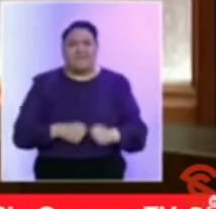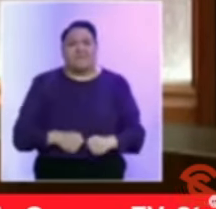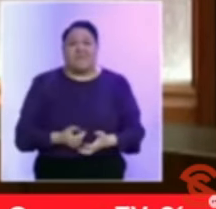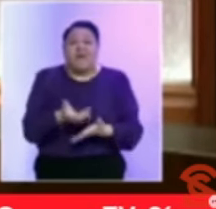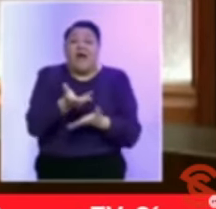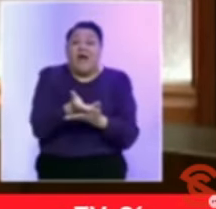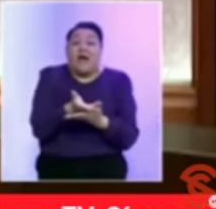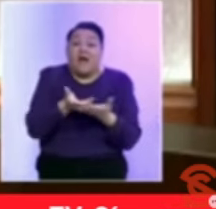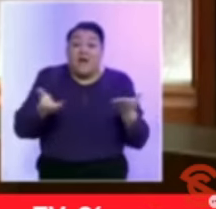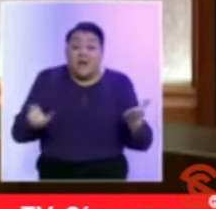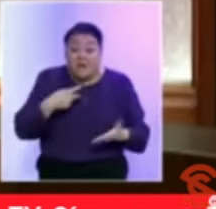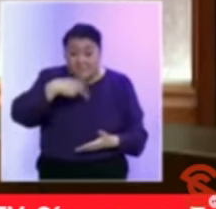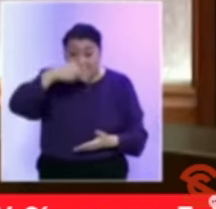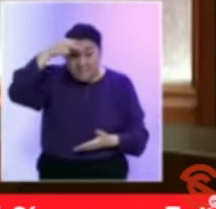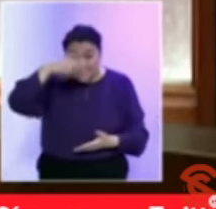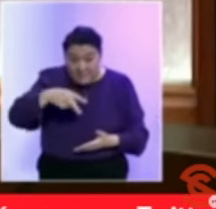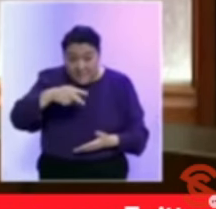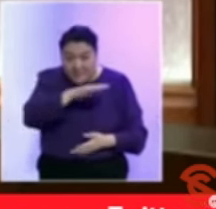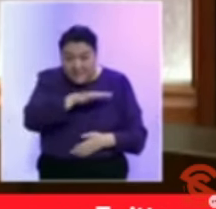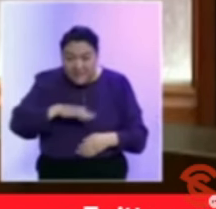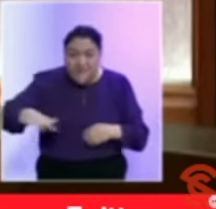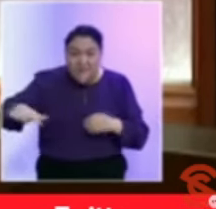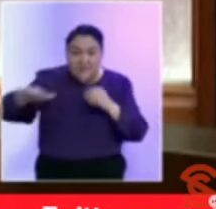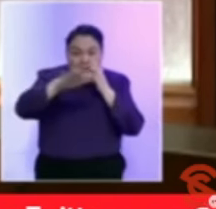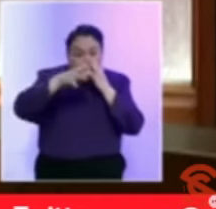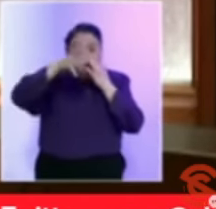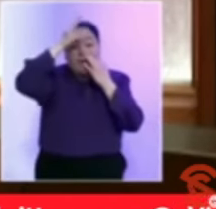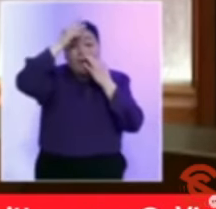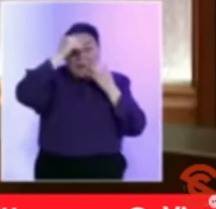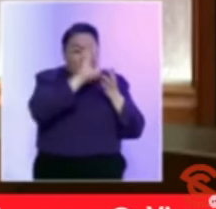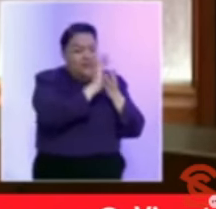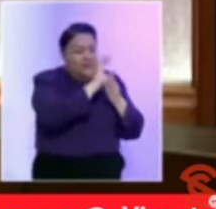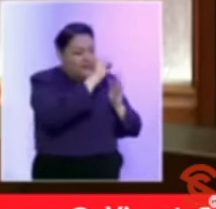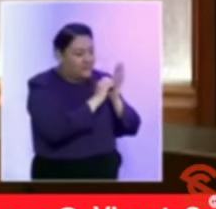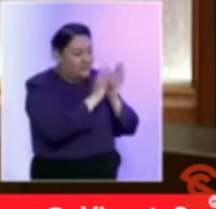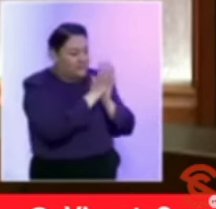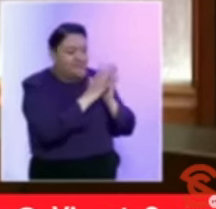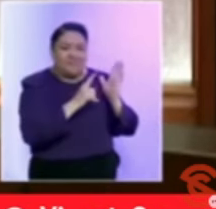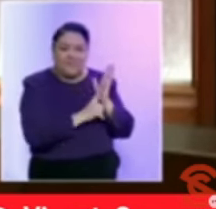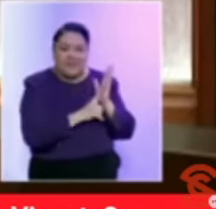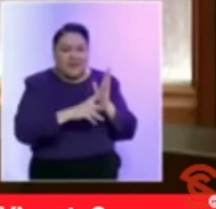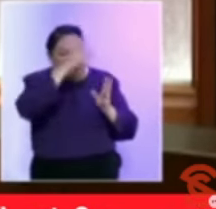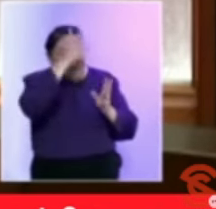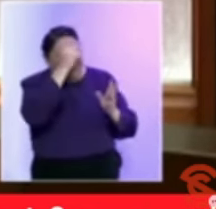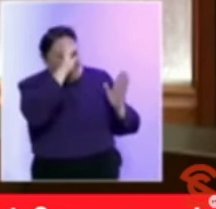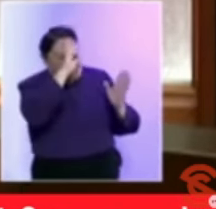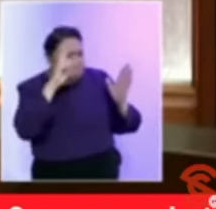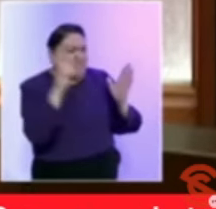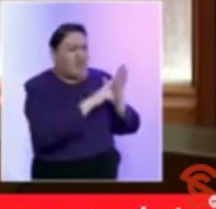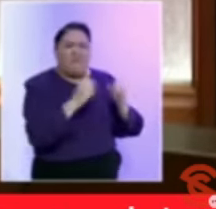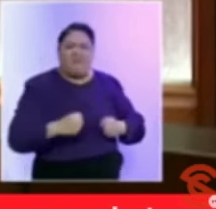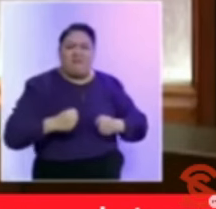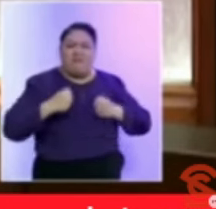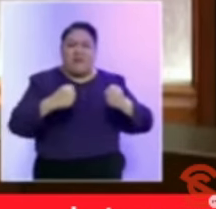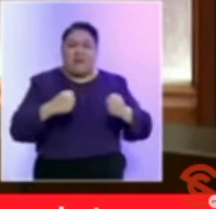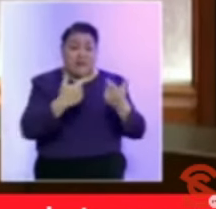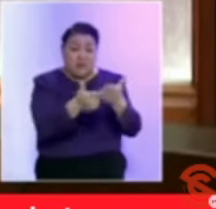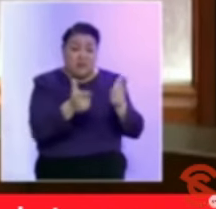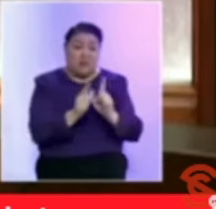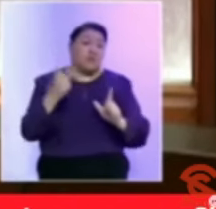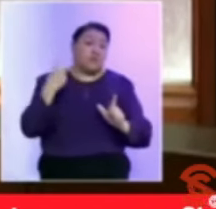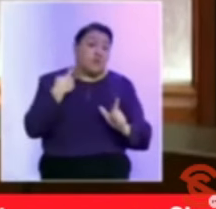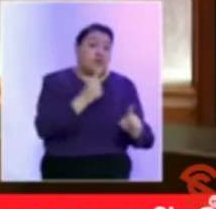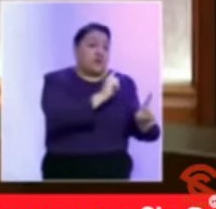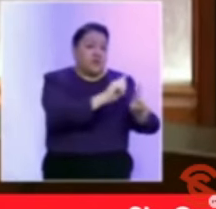México cuenta con una cultura constitucional cada vez más sólida en la que el pluralismo las